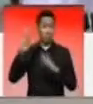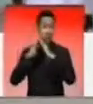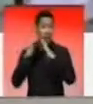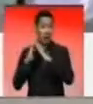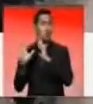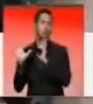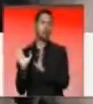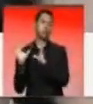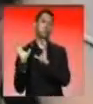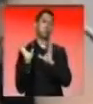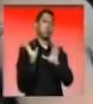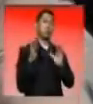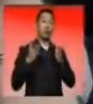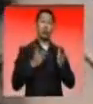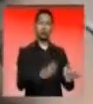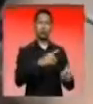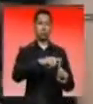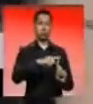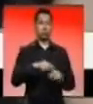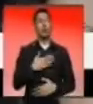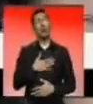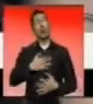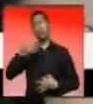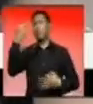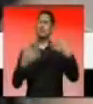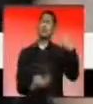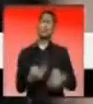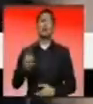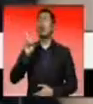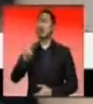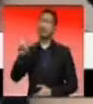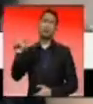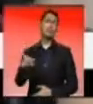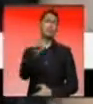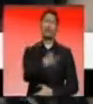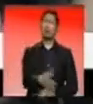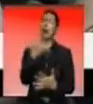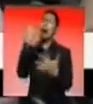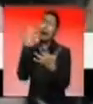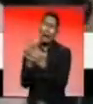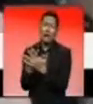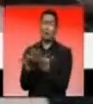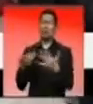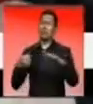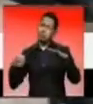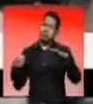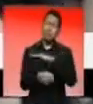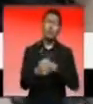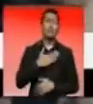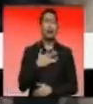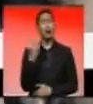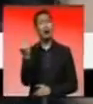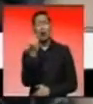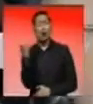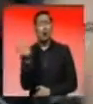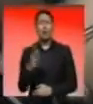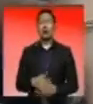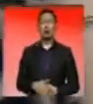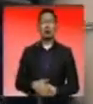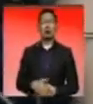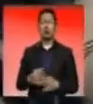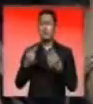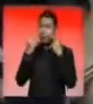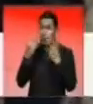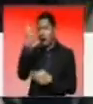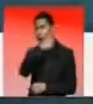Puerto Bolívar. Justicia quiero para esos dos que están en la cárcel. Me mata y todavía me saca la gorra y me mira para que le vea